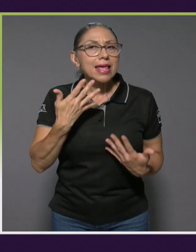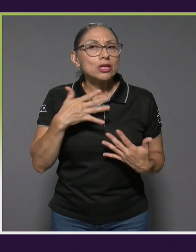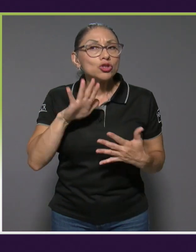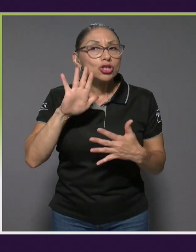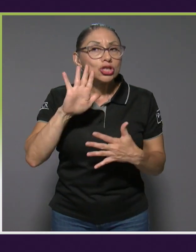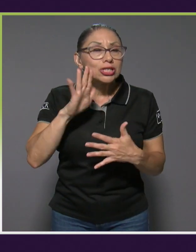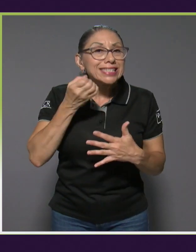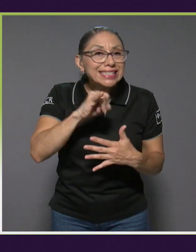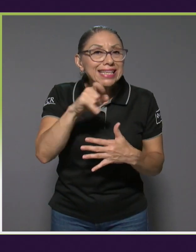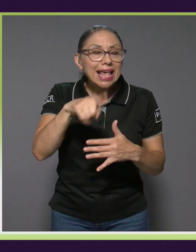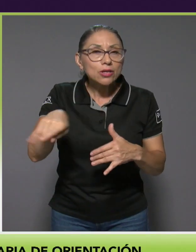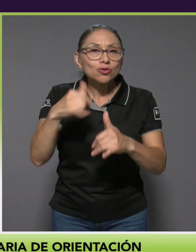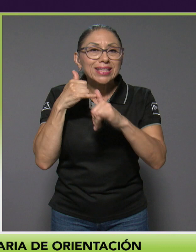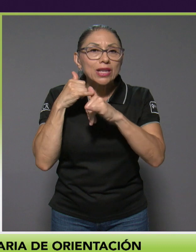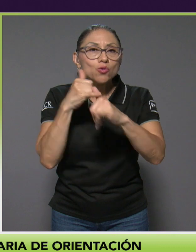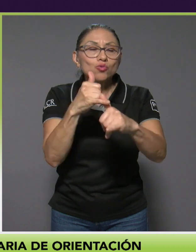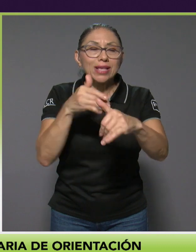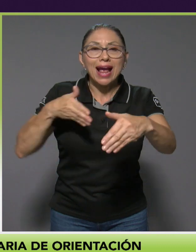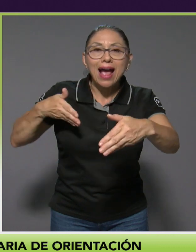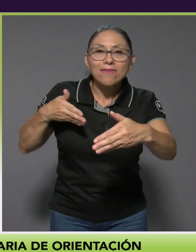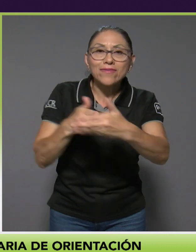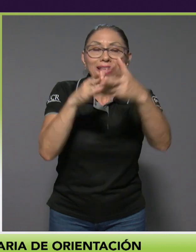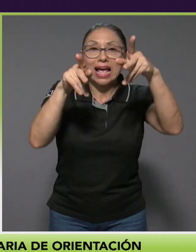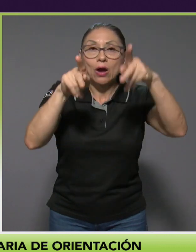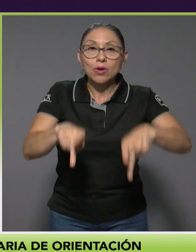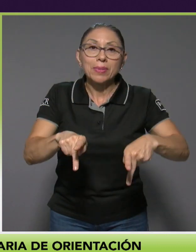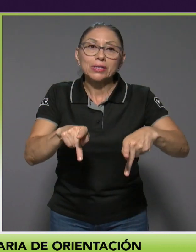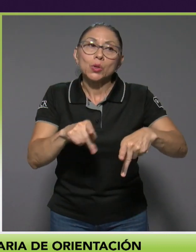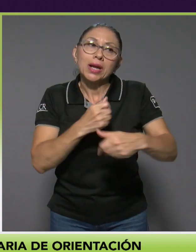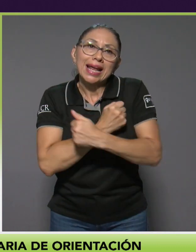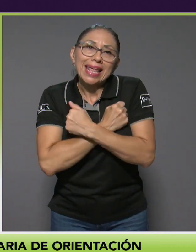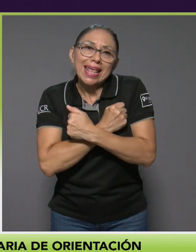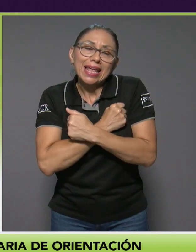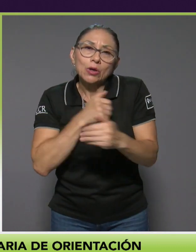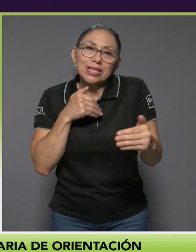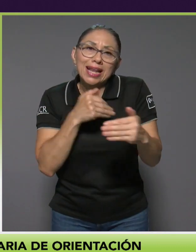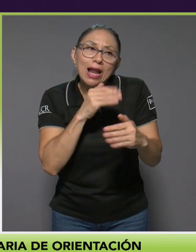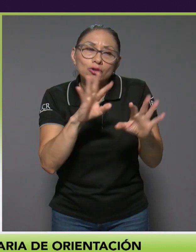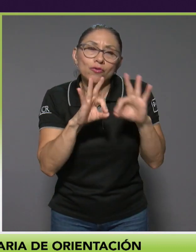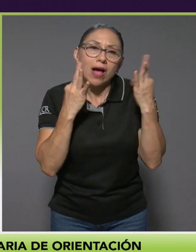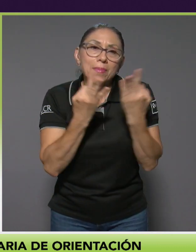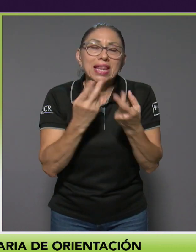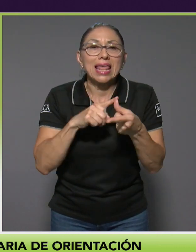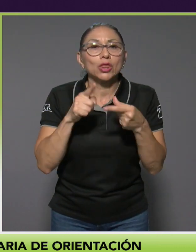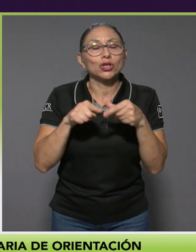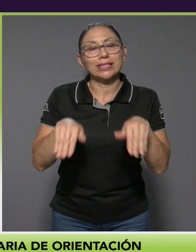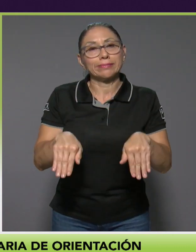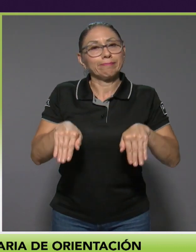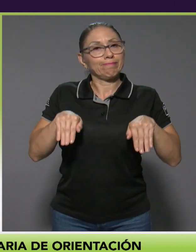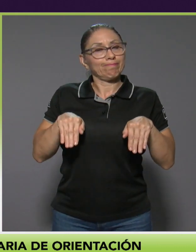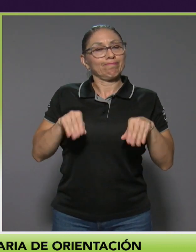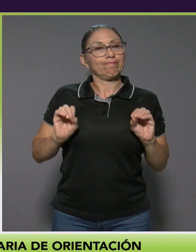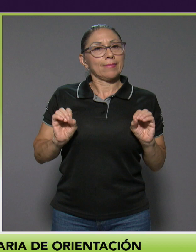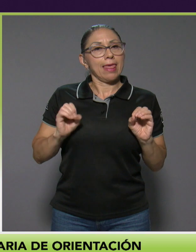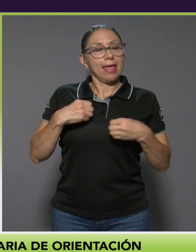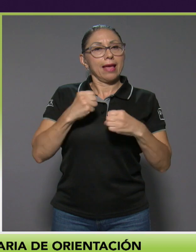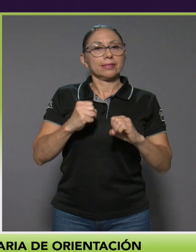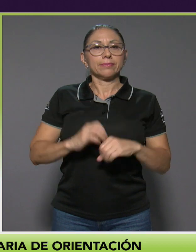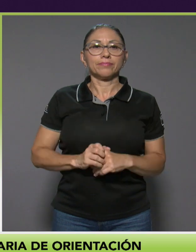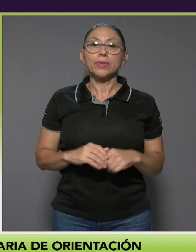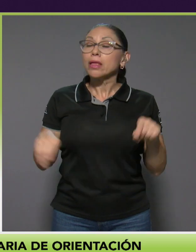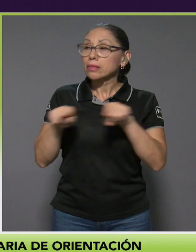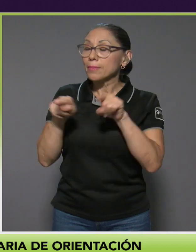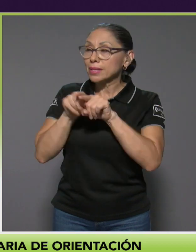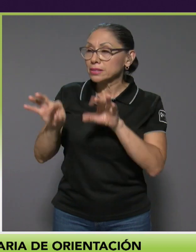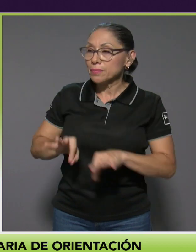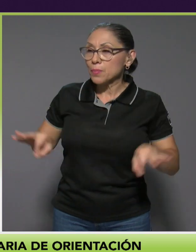alguien cercano, entonces simplemente no actúan. Que también es importante este tema, ¿verdad?,